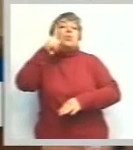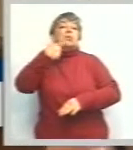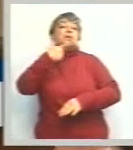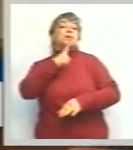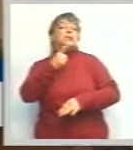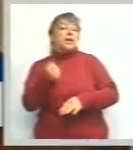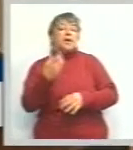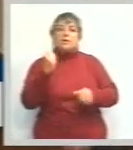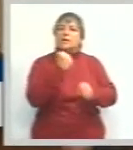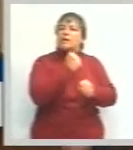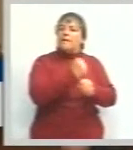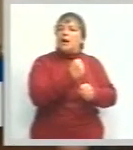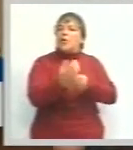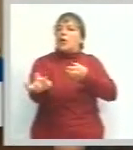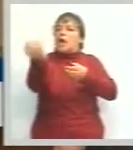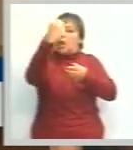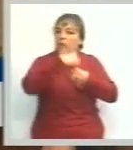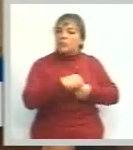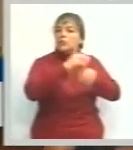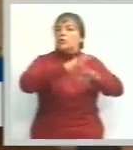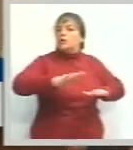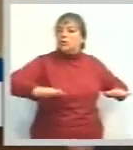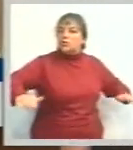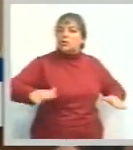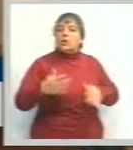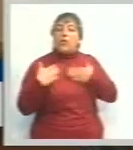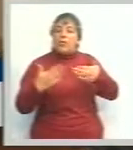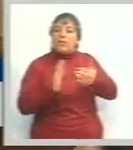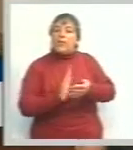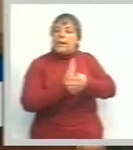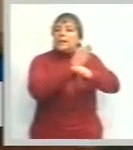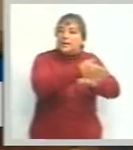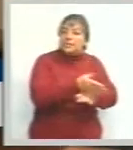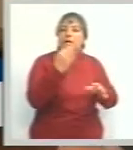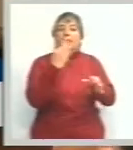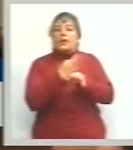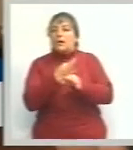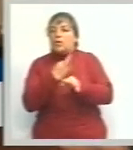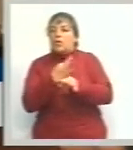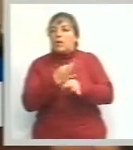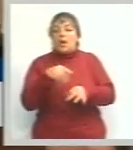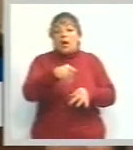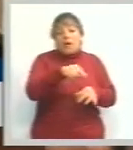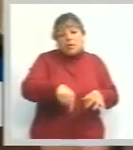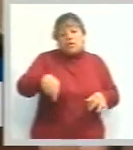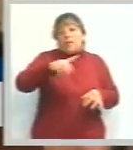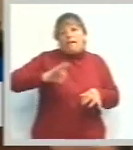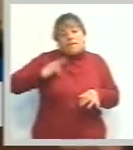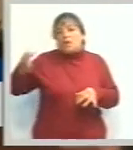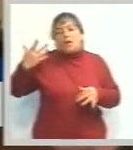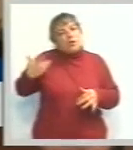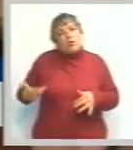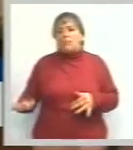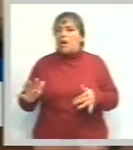en lo que es la inclusión, digamos, de los niños, de insertarlos, como vos planteabas recién, en una vida normal, que